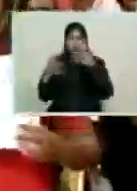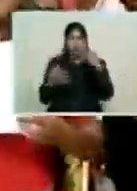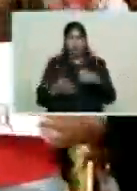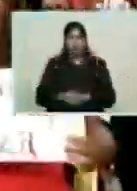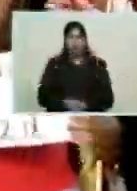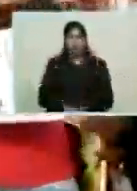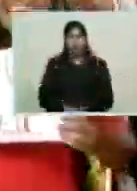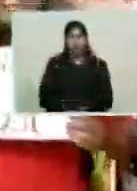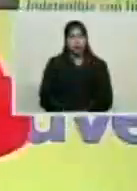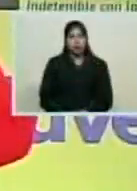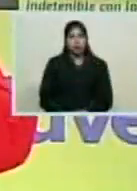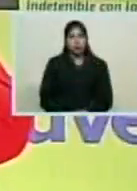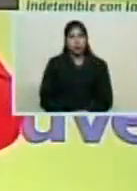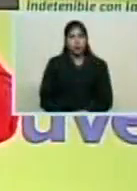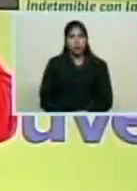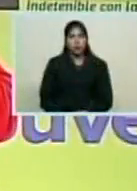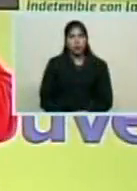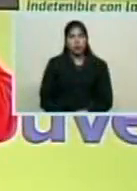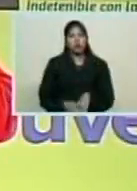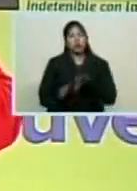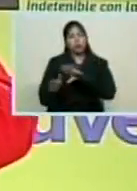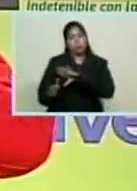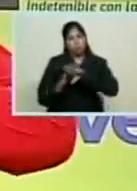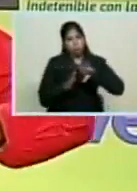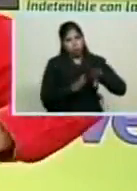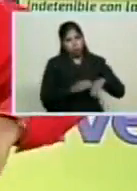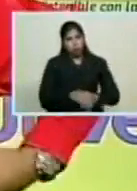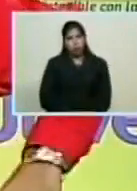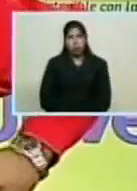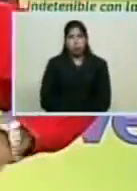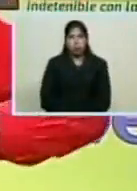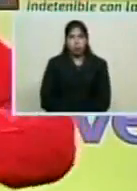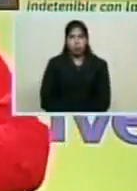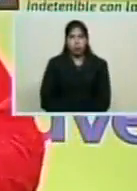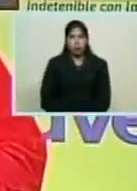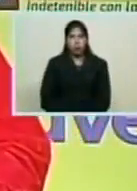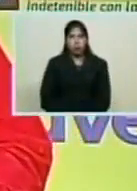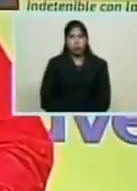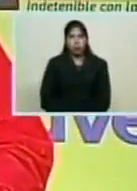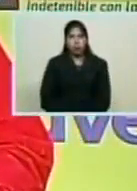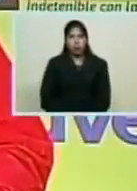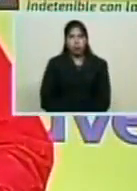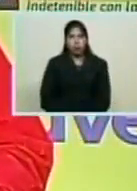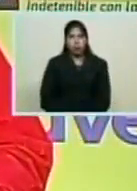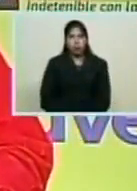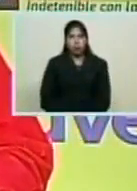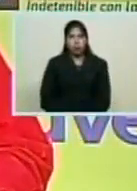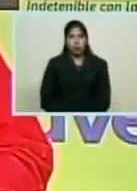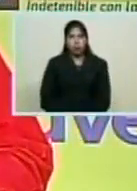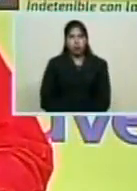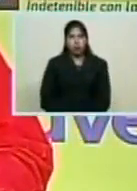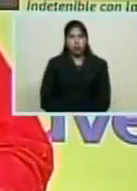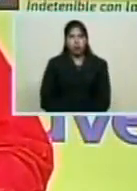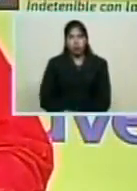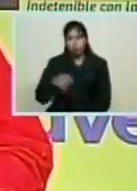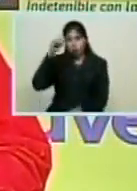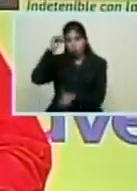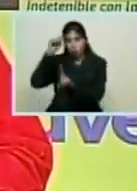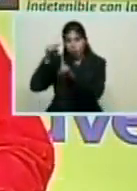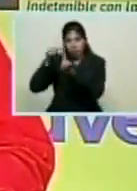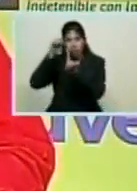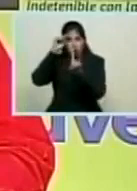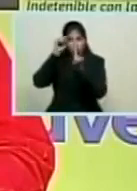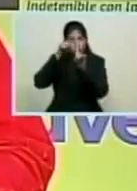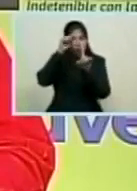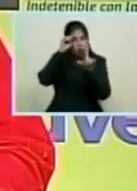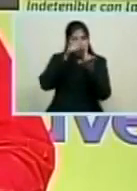Pero además, sin lugar a dudas, de los objetivos cuantitativos,